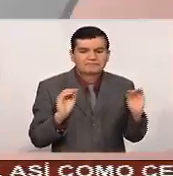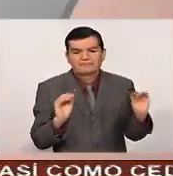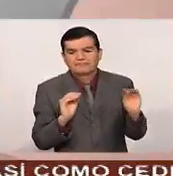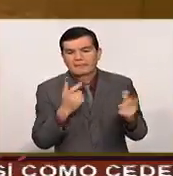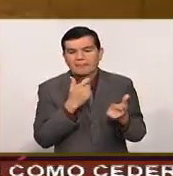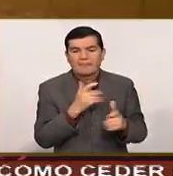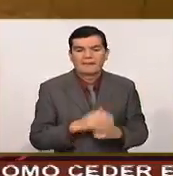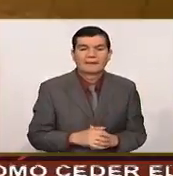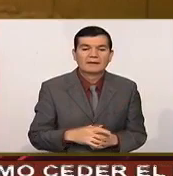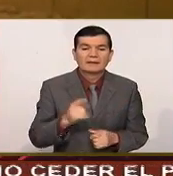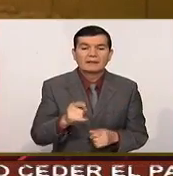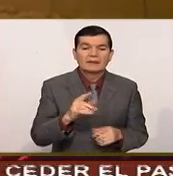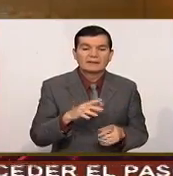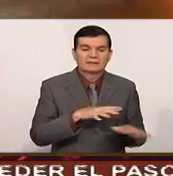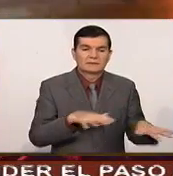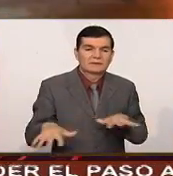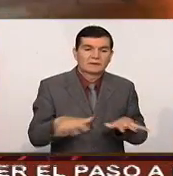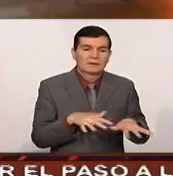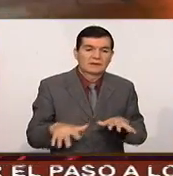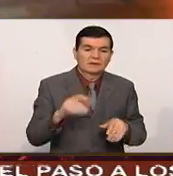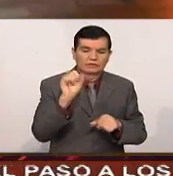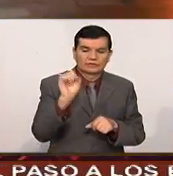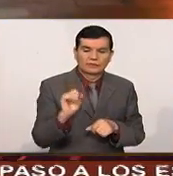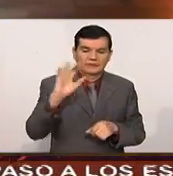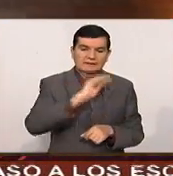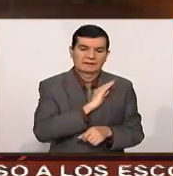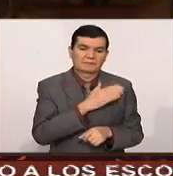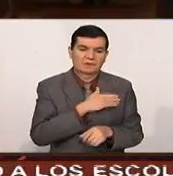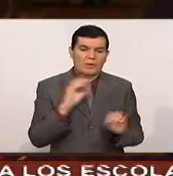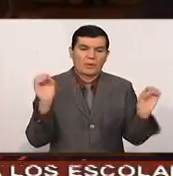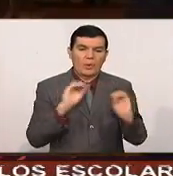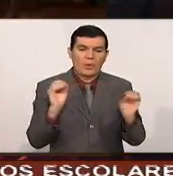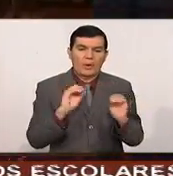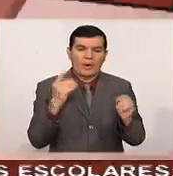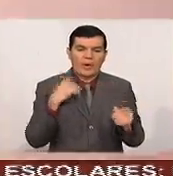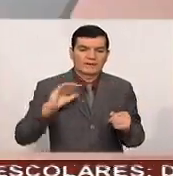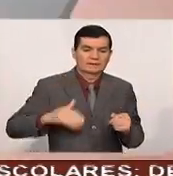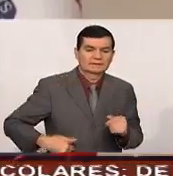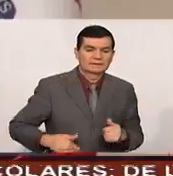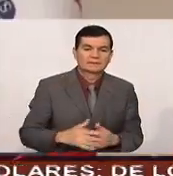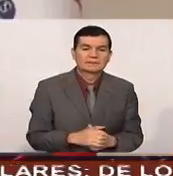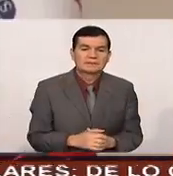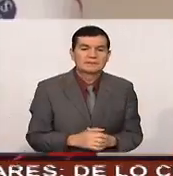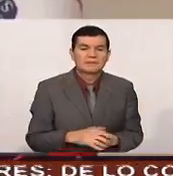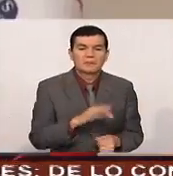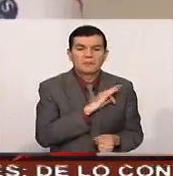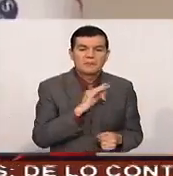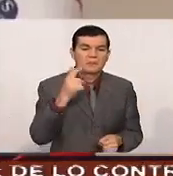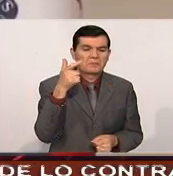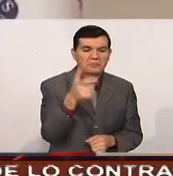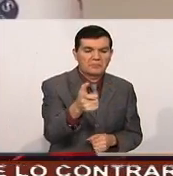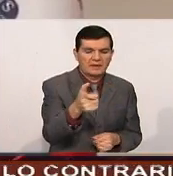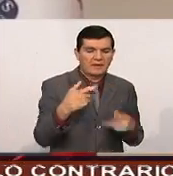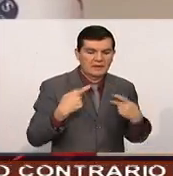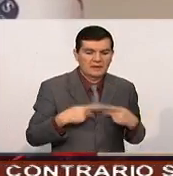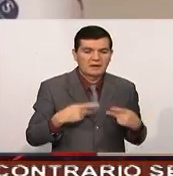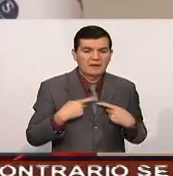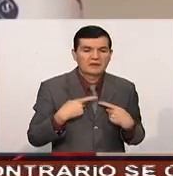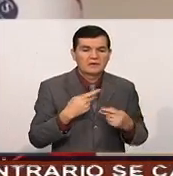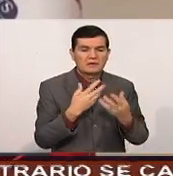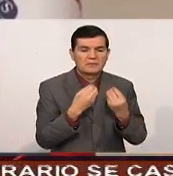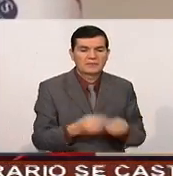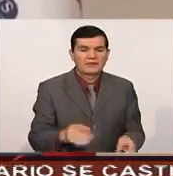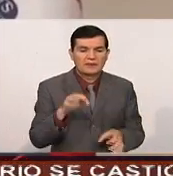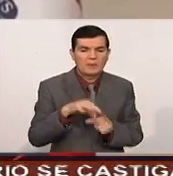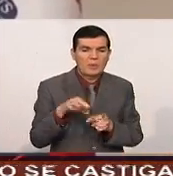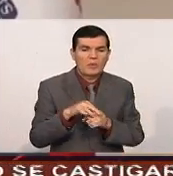Starving. Sacude terremoto la costa sur de España, no se reportan víctimas. Podría dispararle a la gente y no